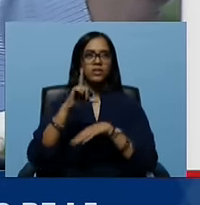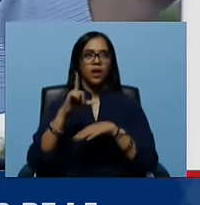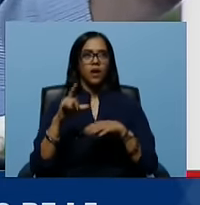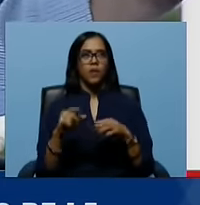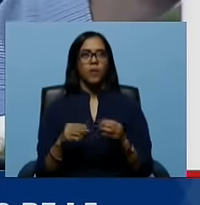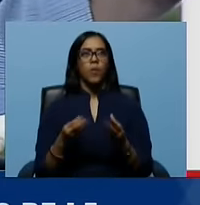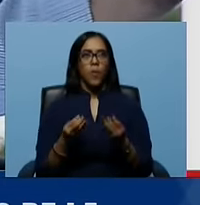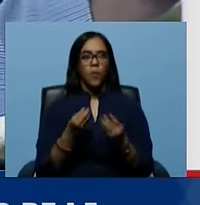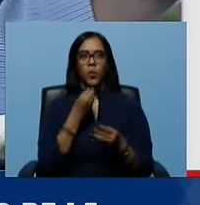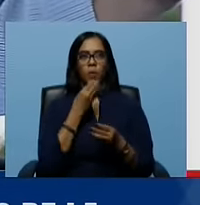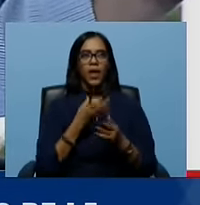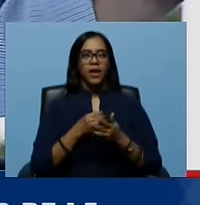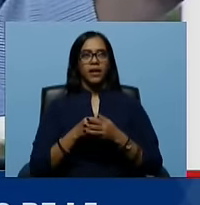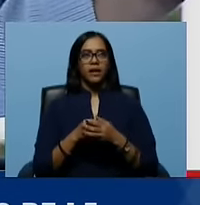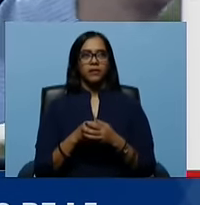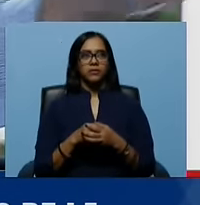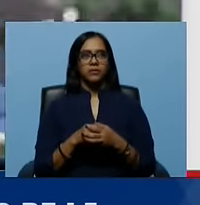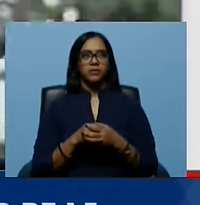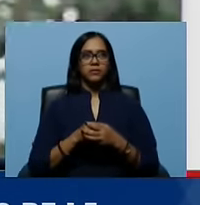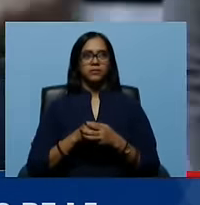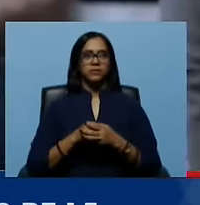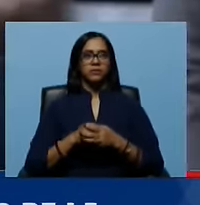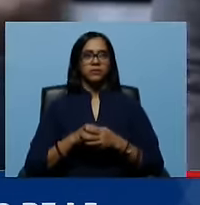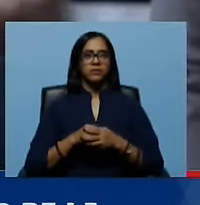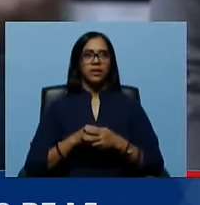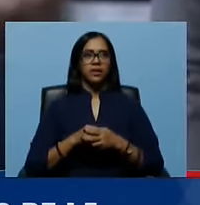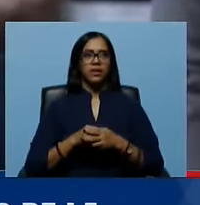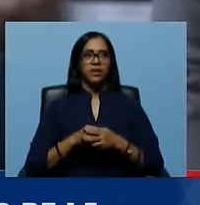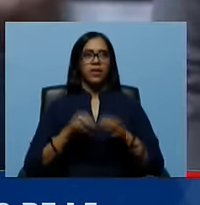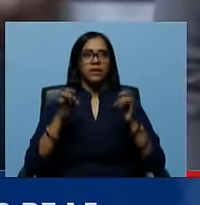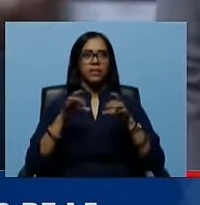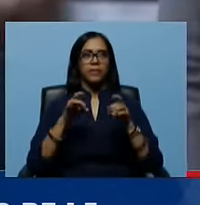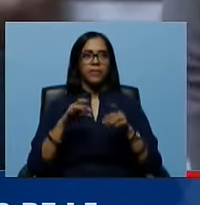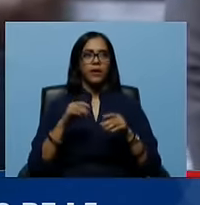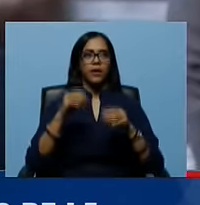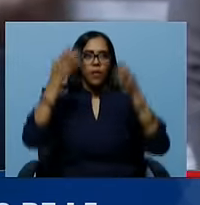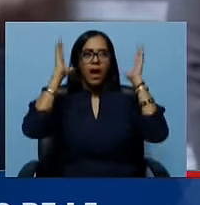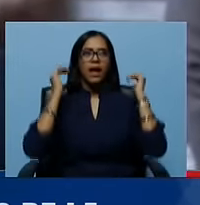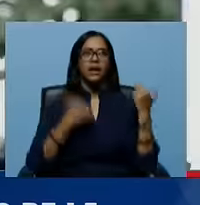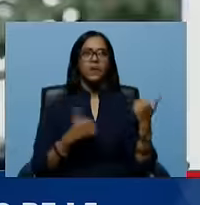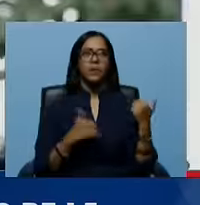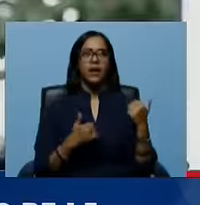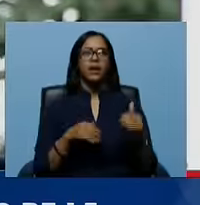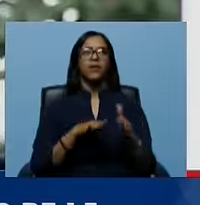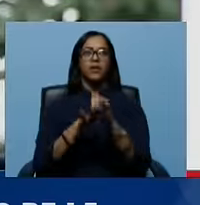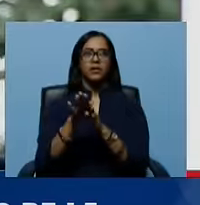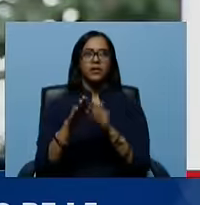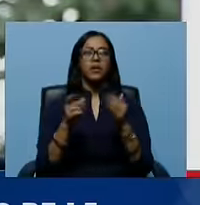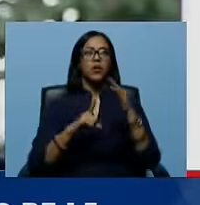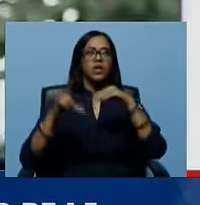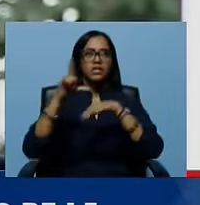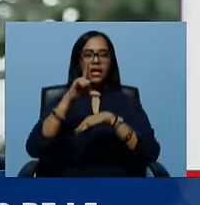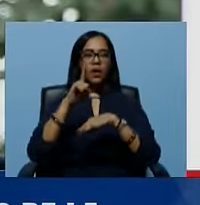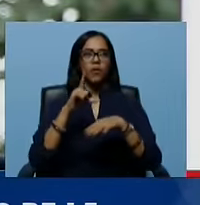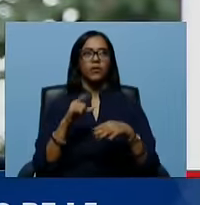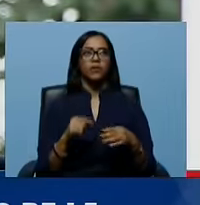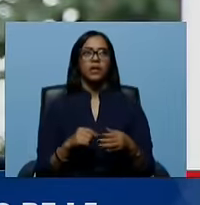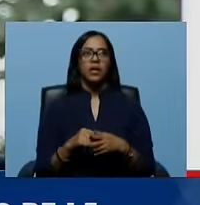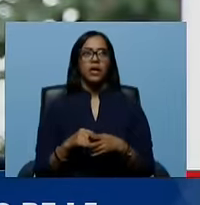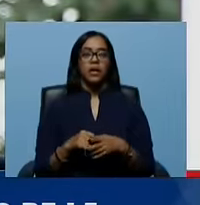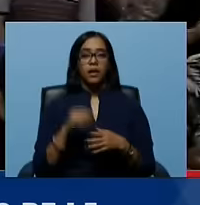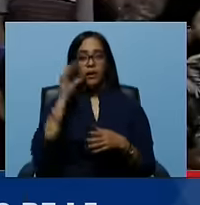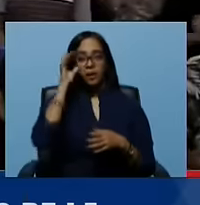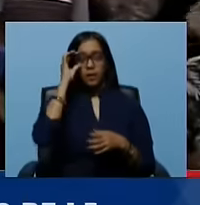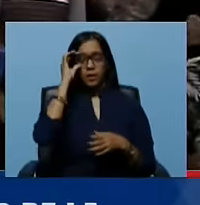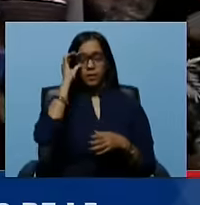muy exitosa. Muy, el semillero Ali Primera, que lo hemos desarrollado en los liceos. En una época agarró